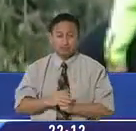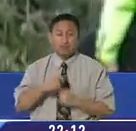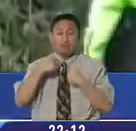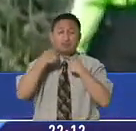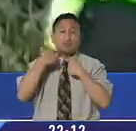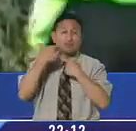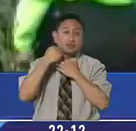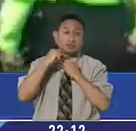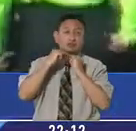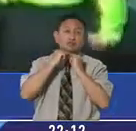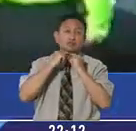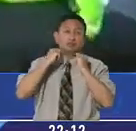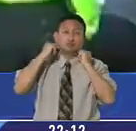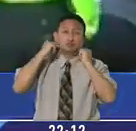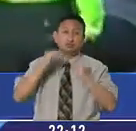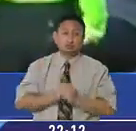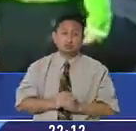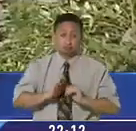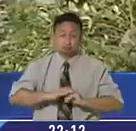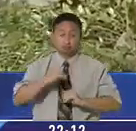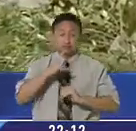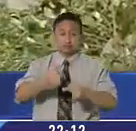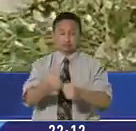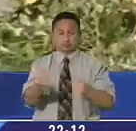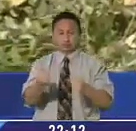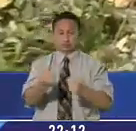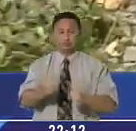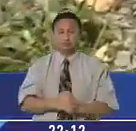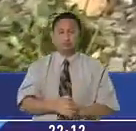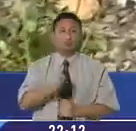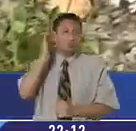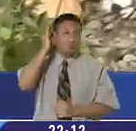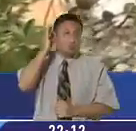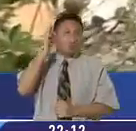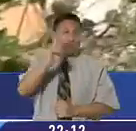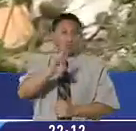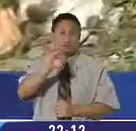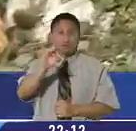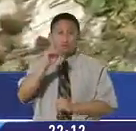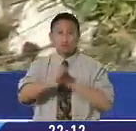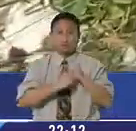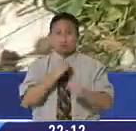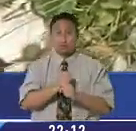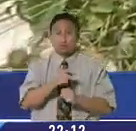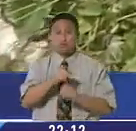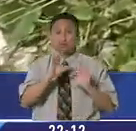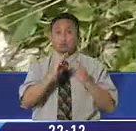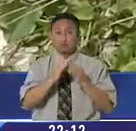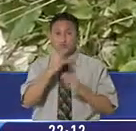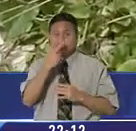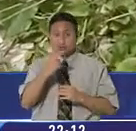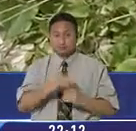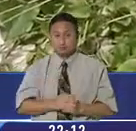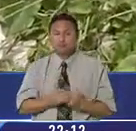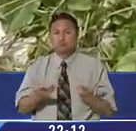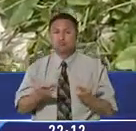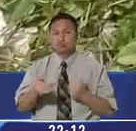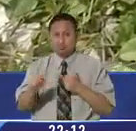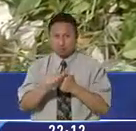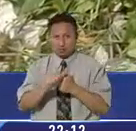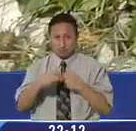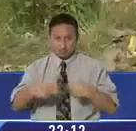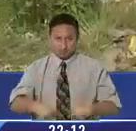en el cuello. Al parecer habría sido estrangulada. La mujer de 28 años de edad fue identificada por los familiares, vivía por la zona